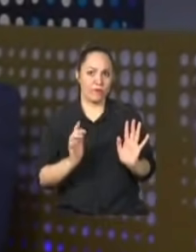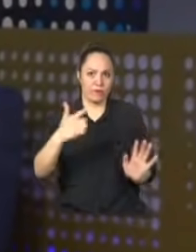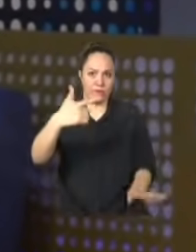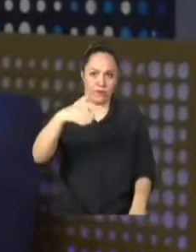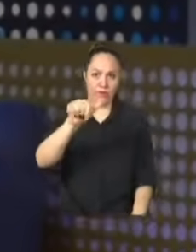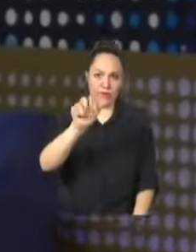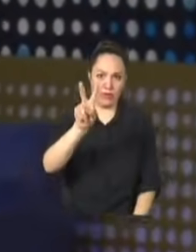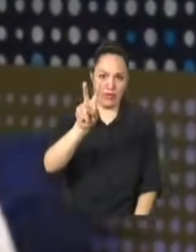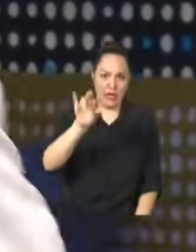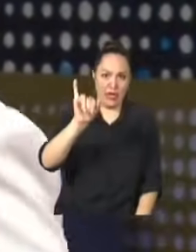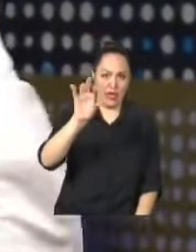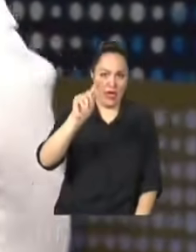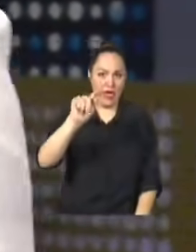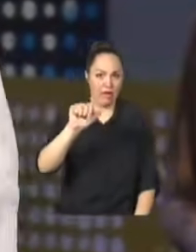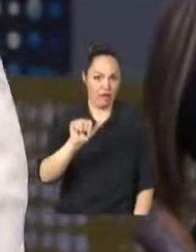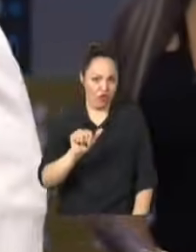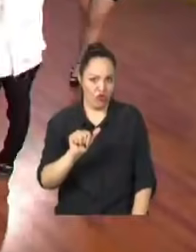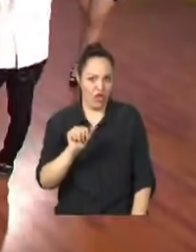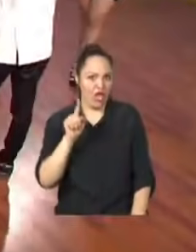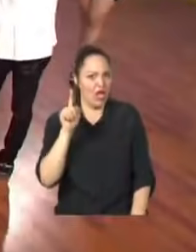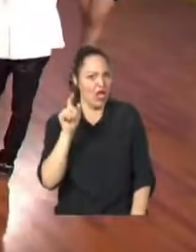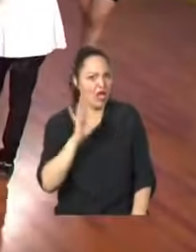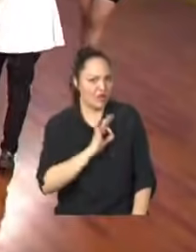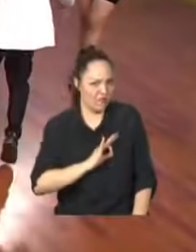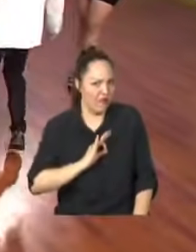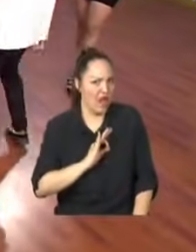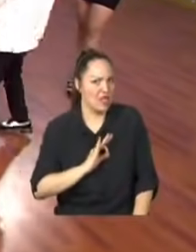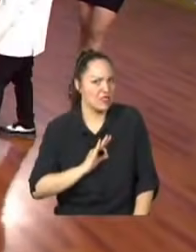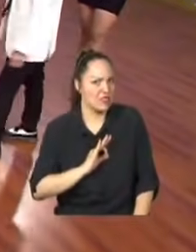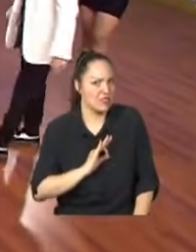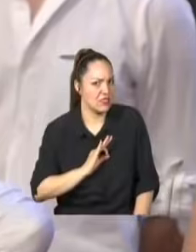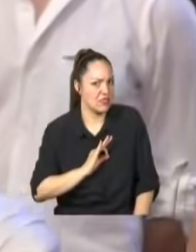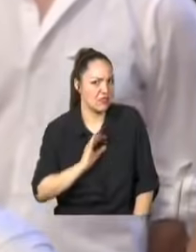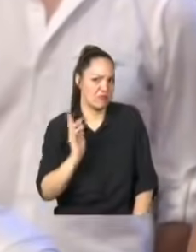gaviota será feliz?